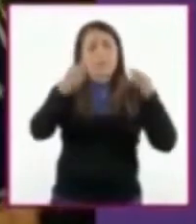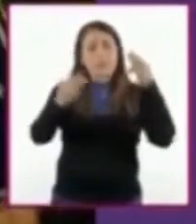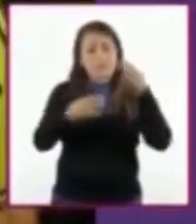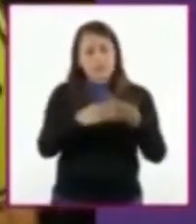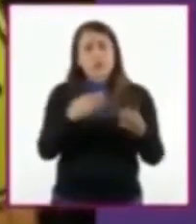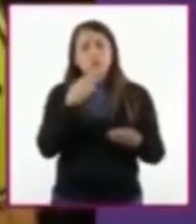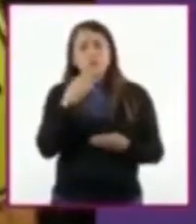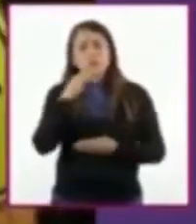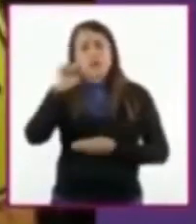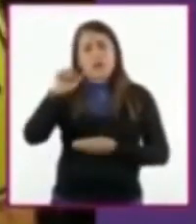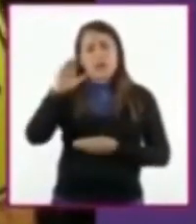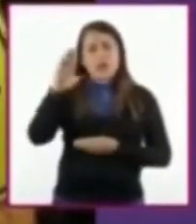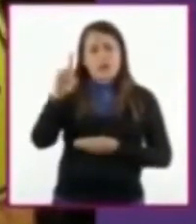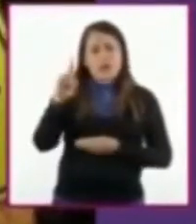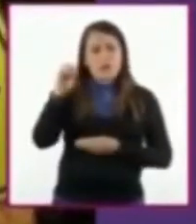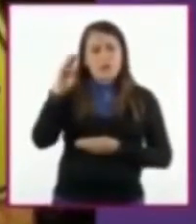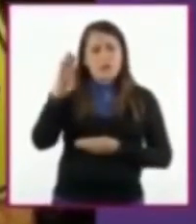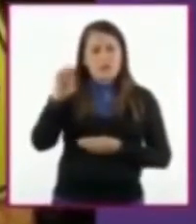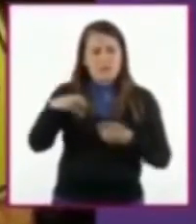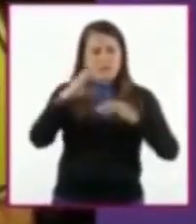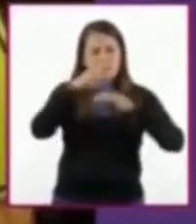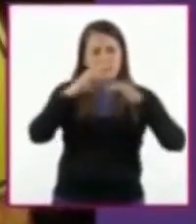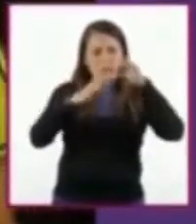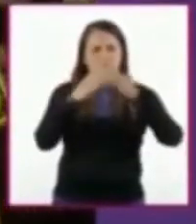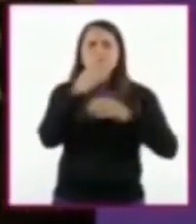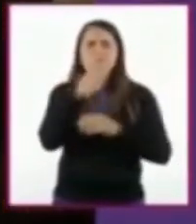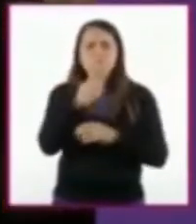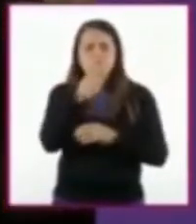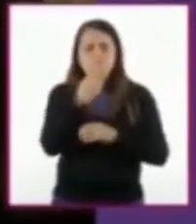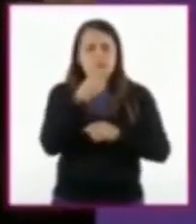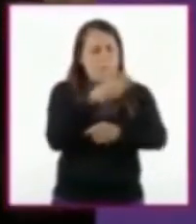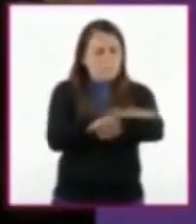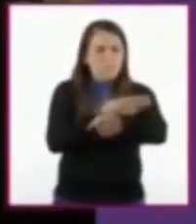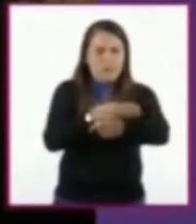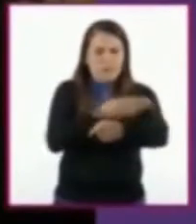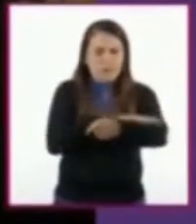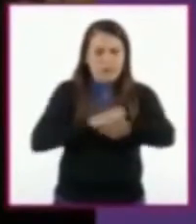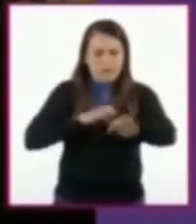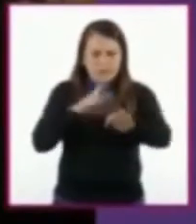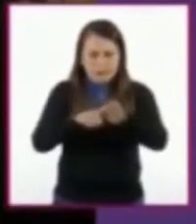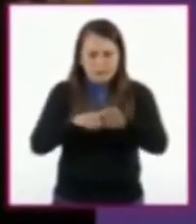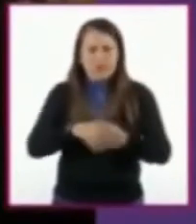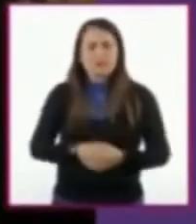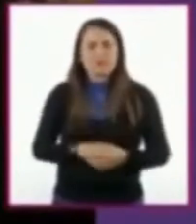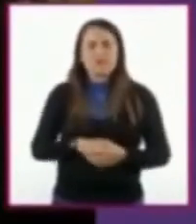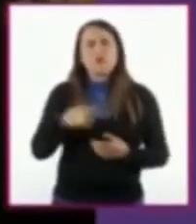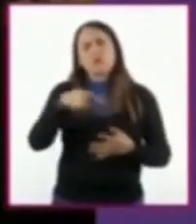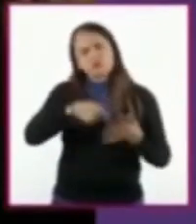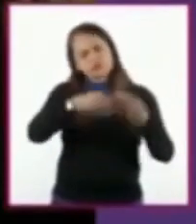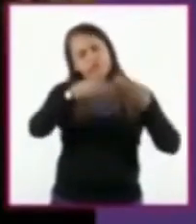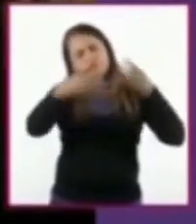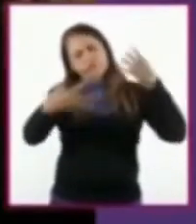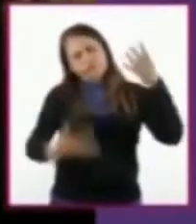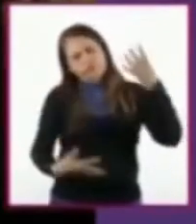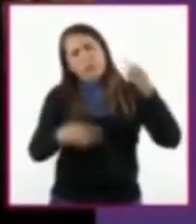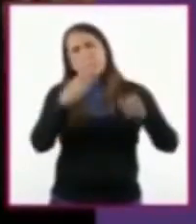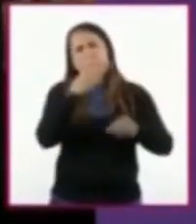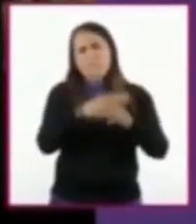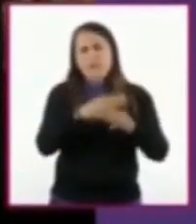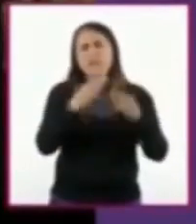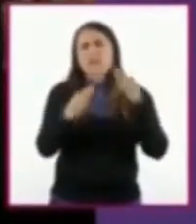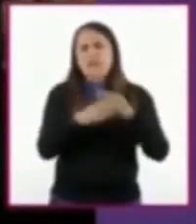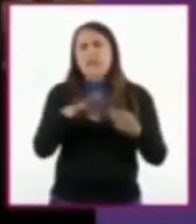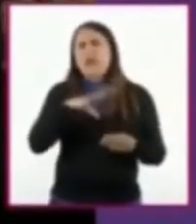como adobe, ladrillo rojo y madera tratada. ¿Qué otras alternativas hay de materiales para